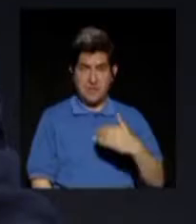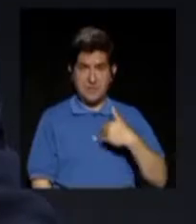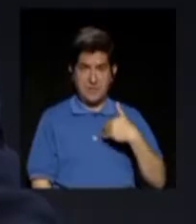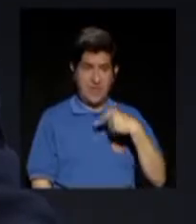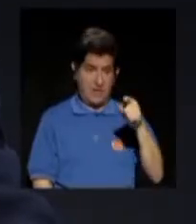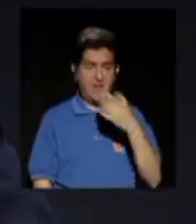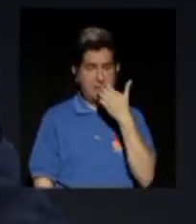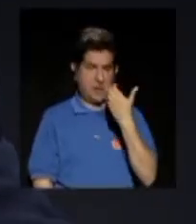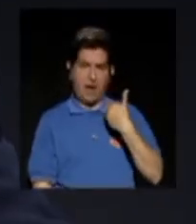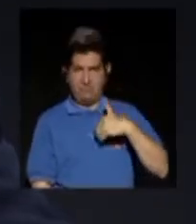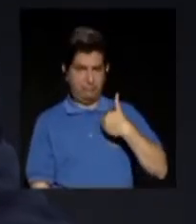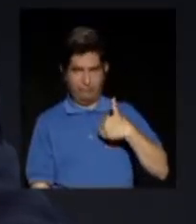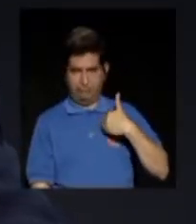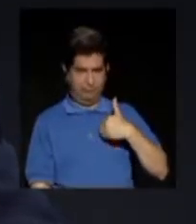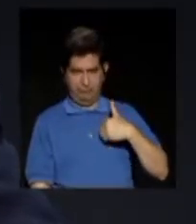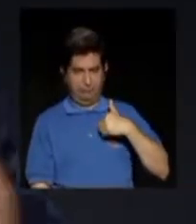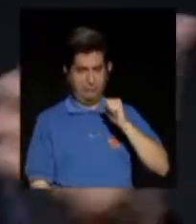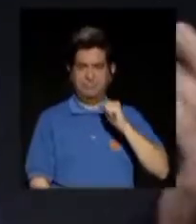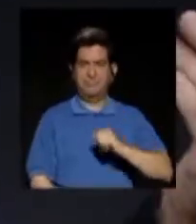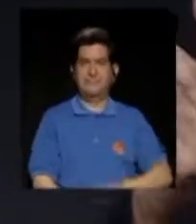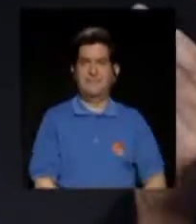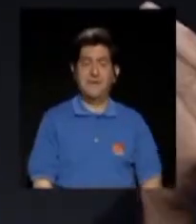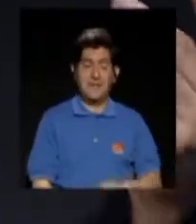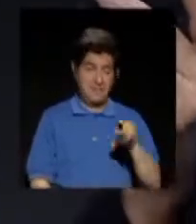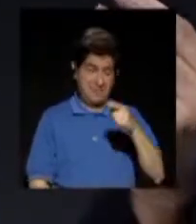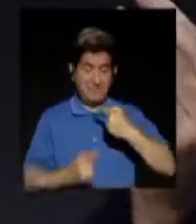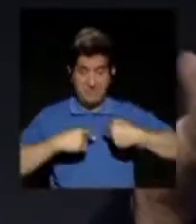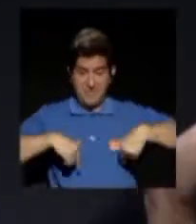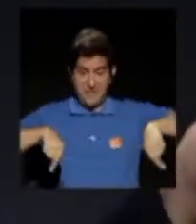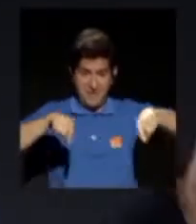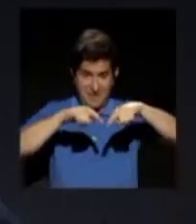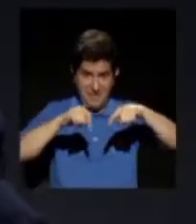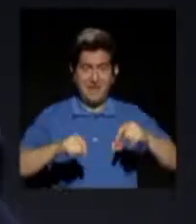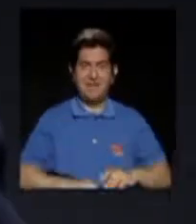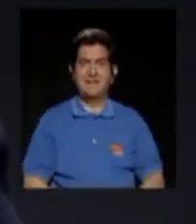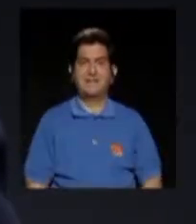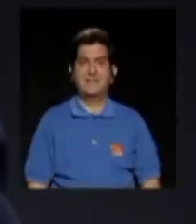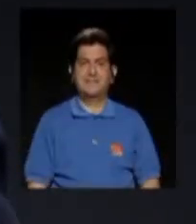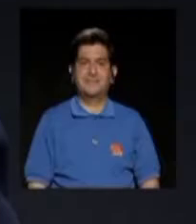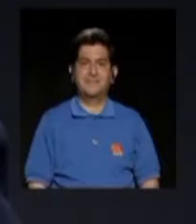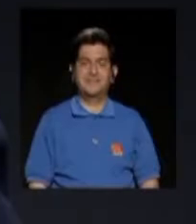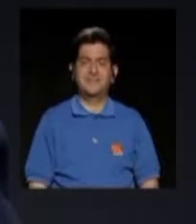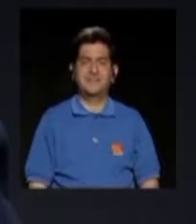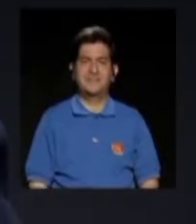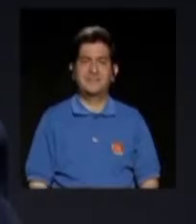ese privilegio en este grupo y